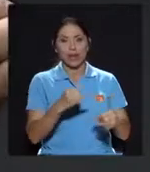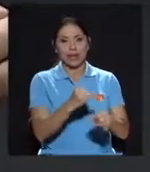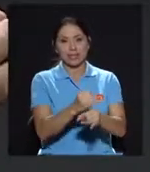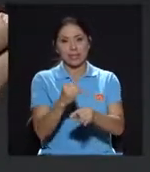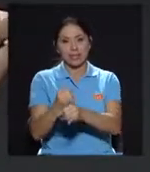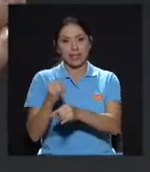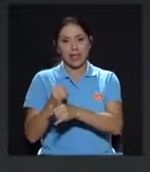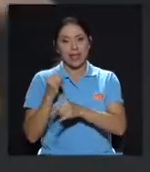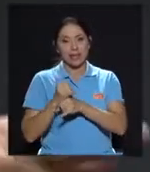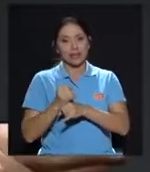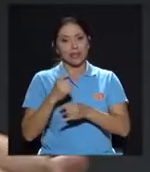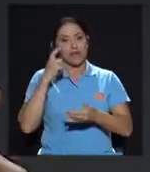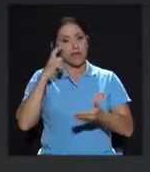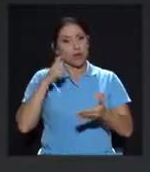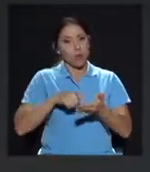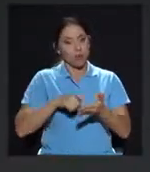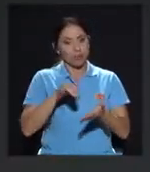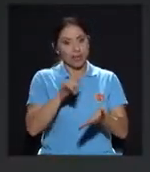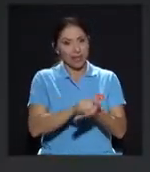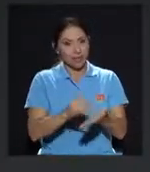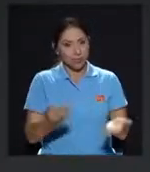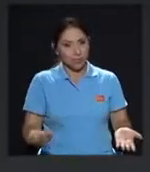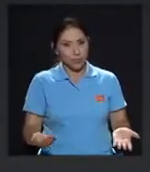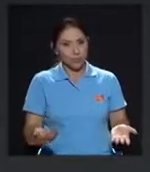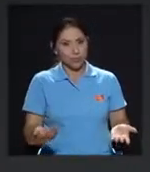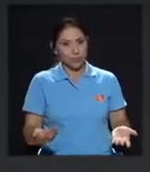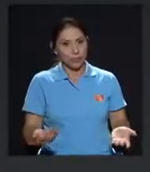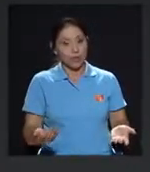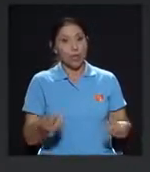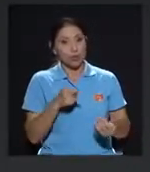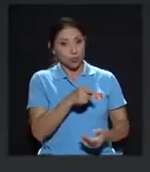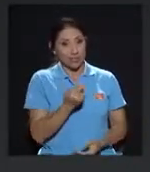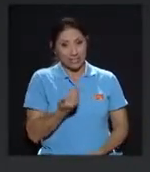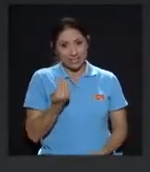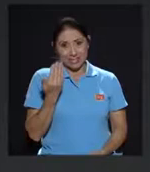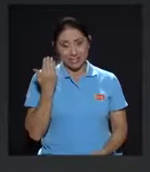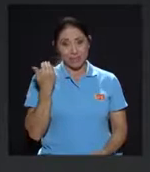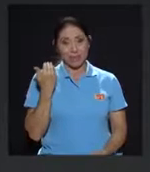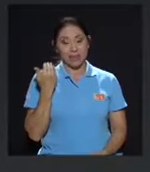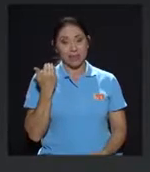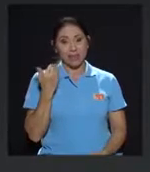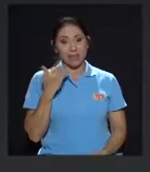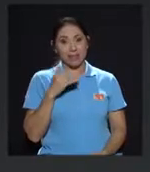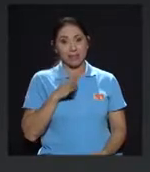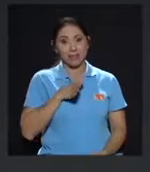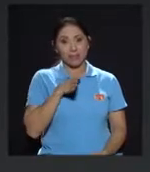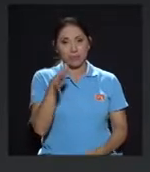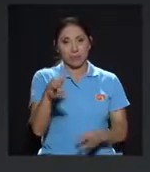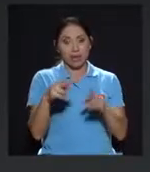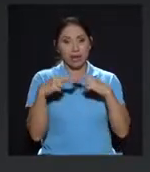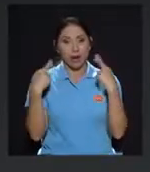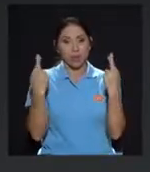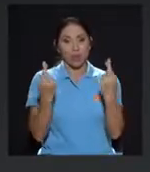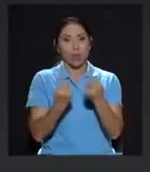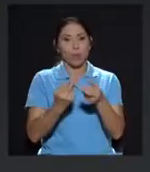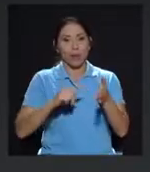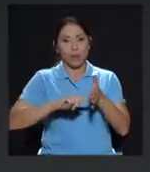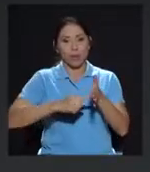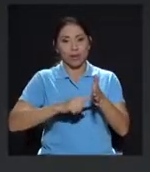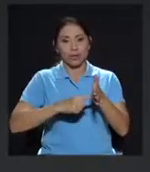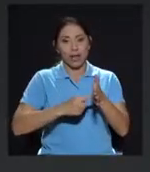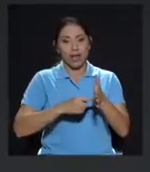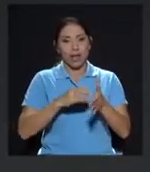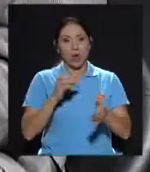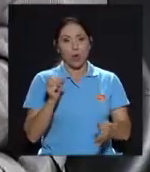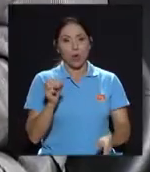reconocen eso y aprovechando esto usted estuvo recientemente en la cumbre de buenos aires de la